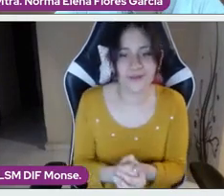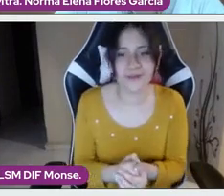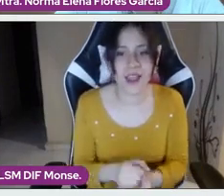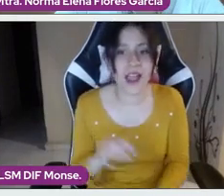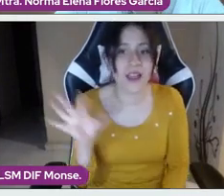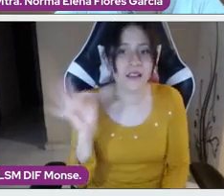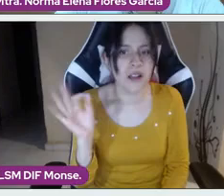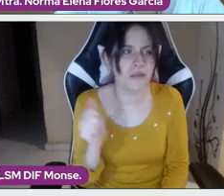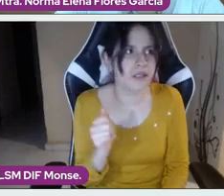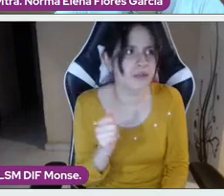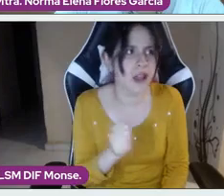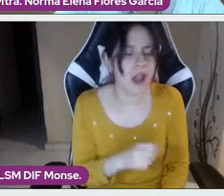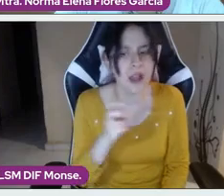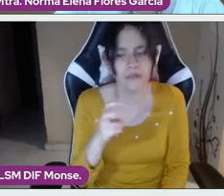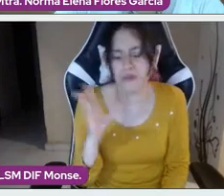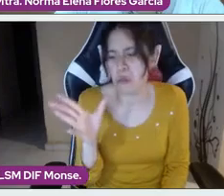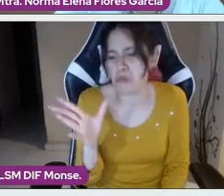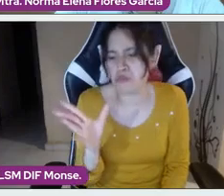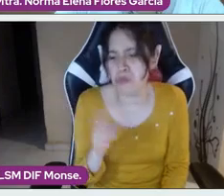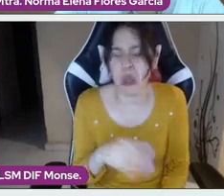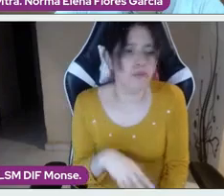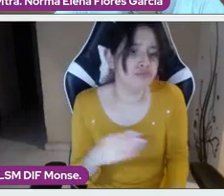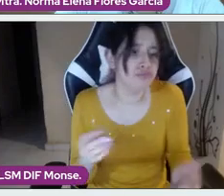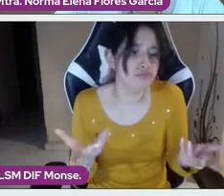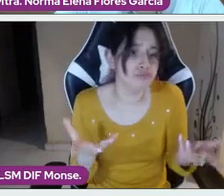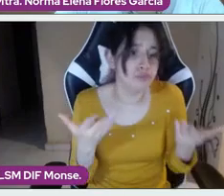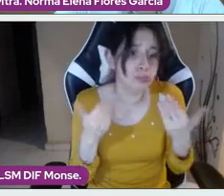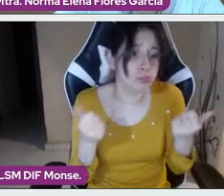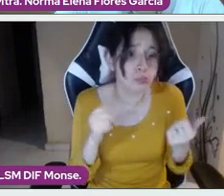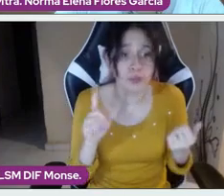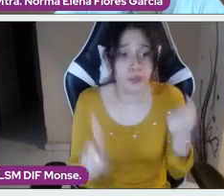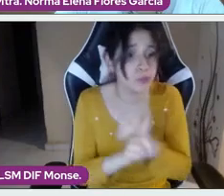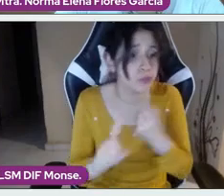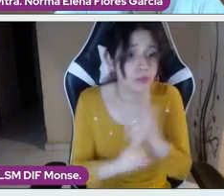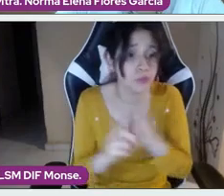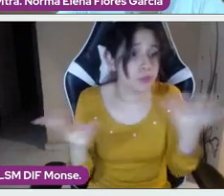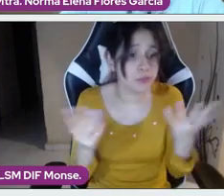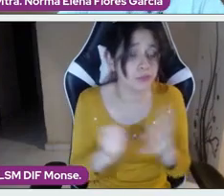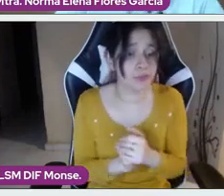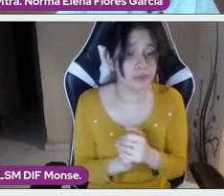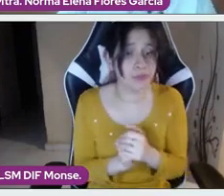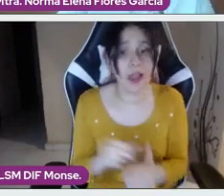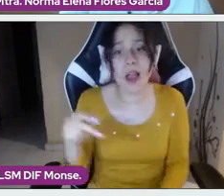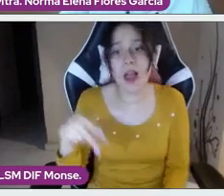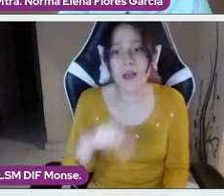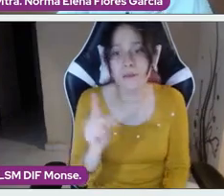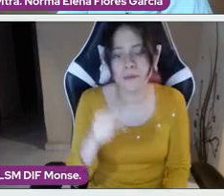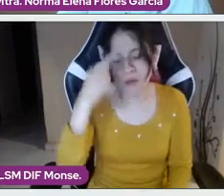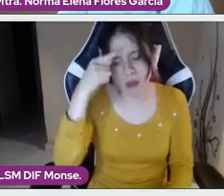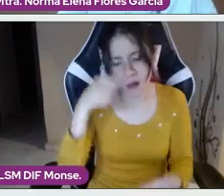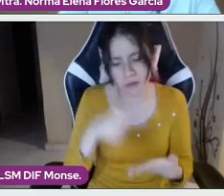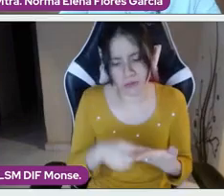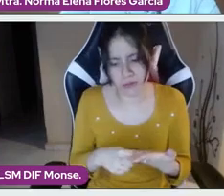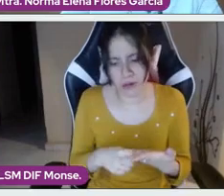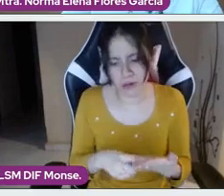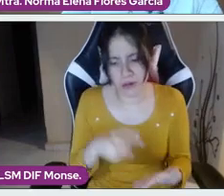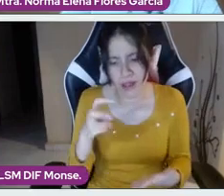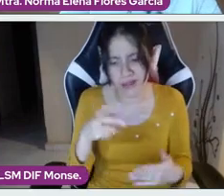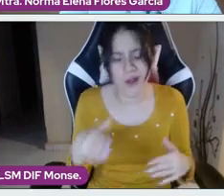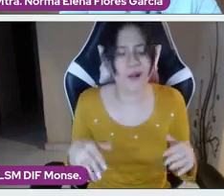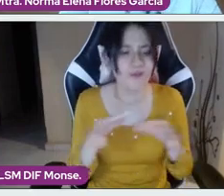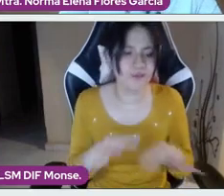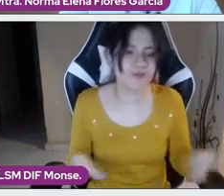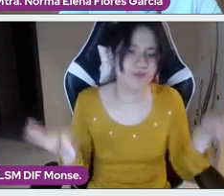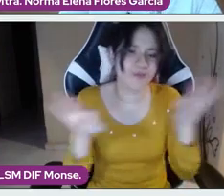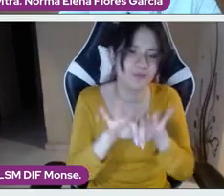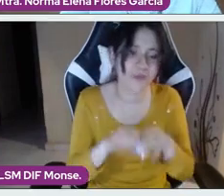rozar o no se va a lastimar la relación mamá-hijo, papá-hijo. Pero aquí creo yo que la base fundamental es